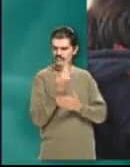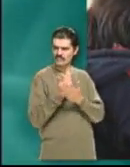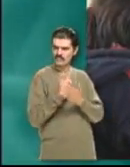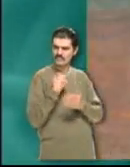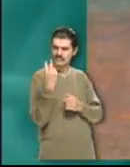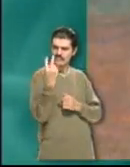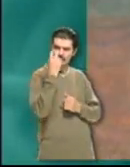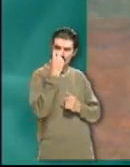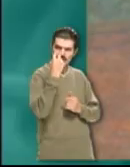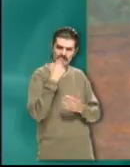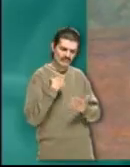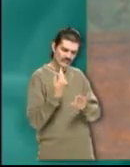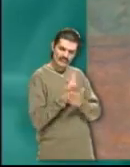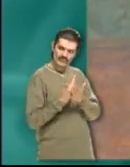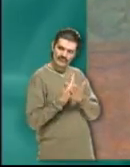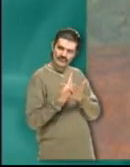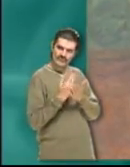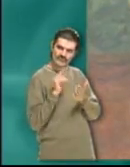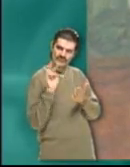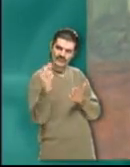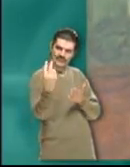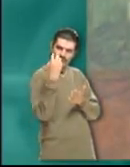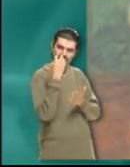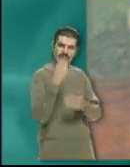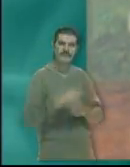Hice mi retrato.